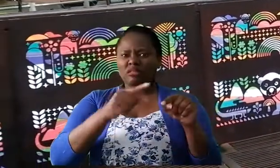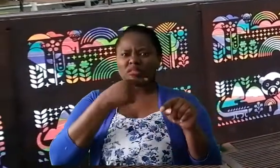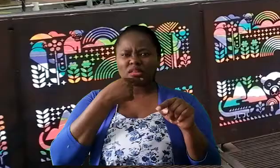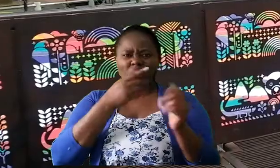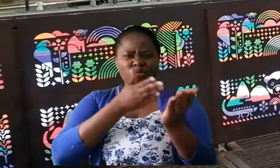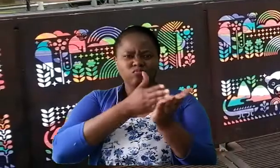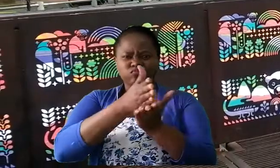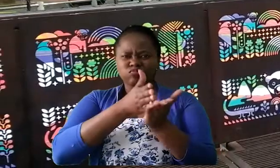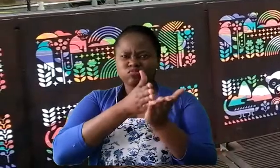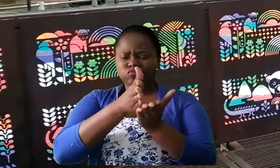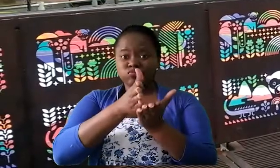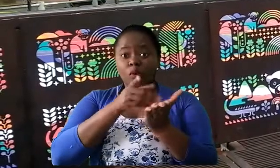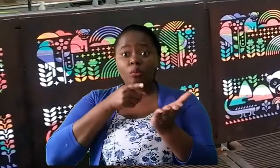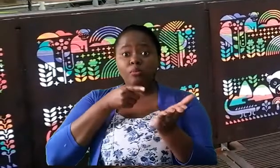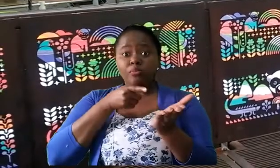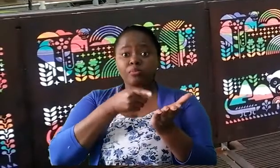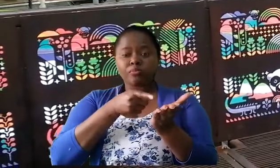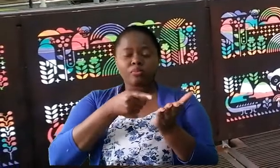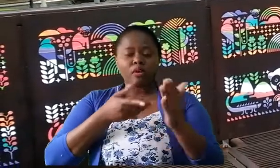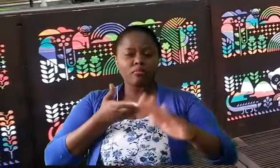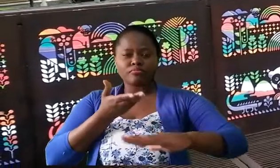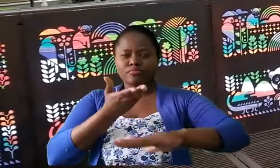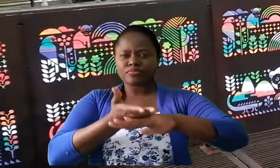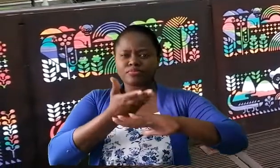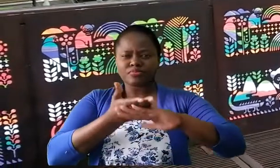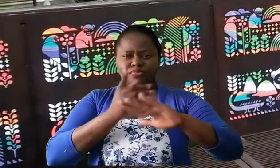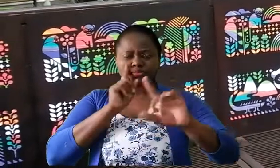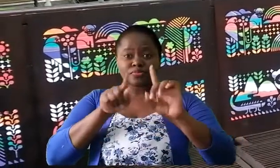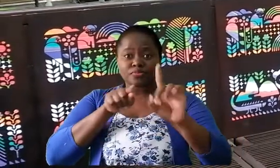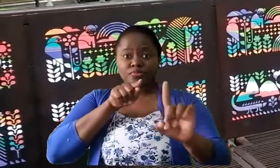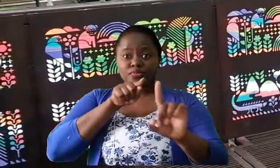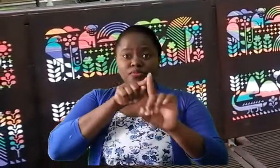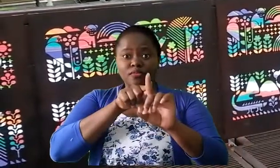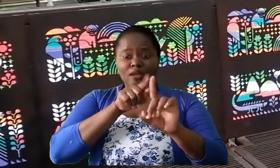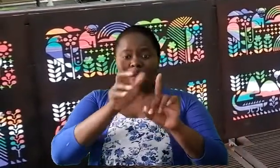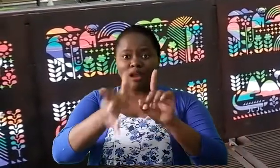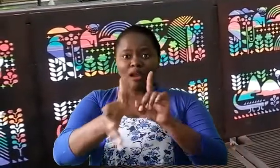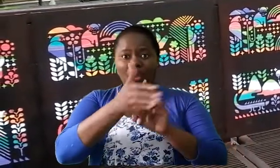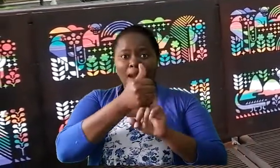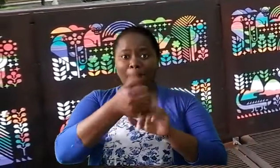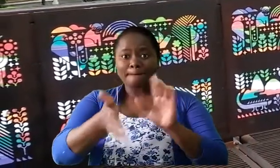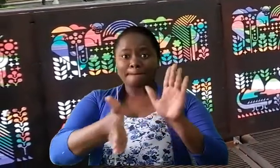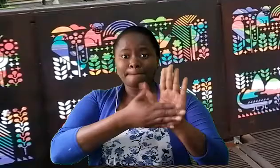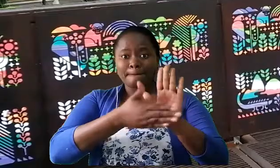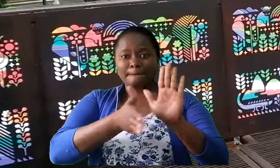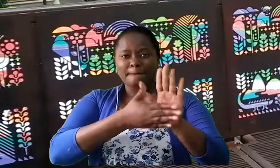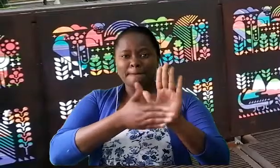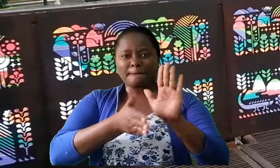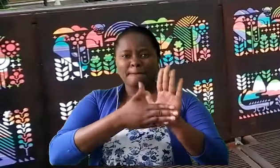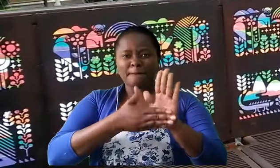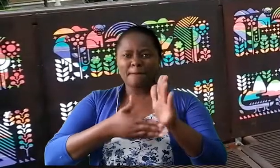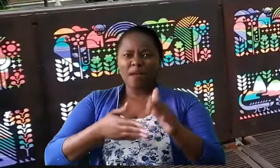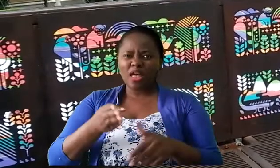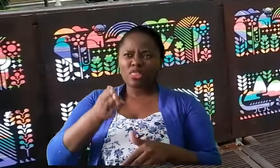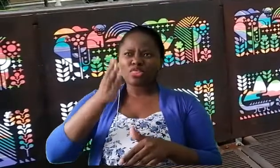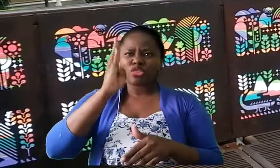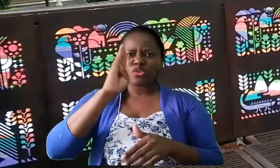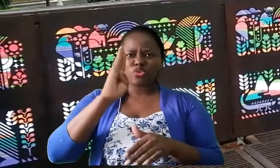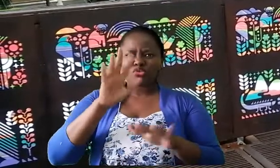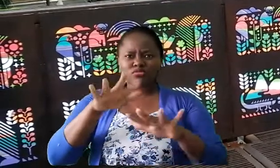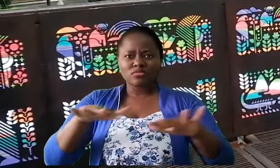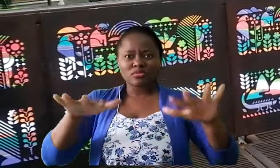pretende encontrar evidencias de Dios en la naturaleza sin necesidad